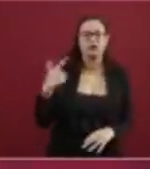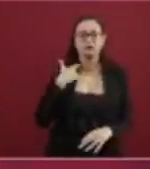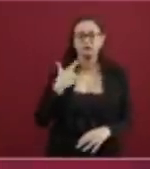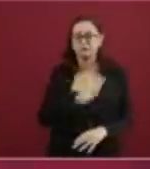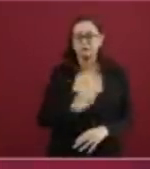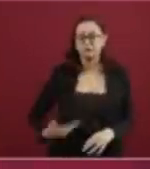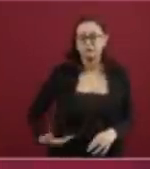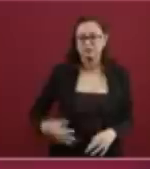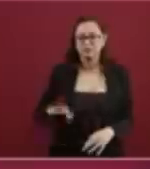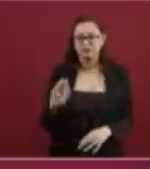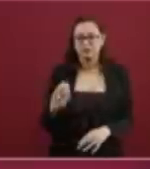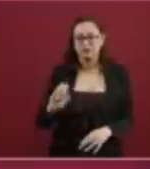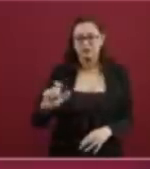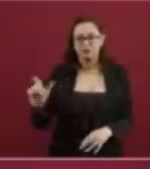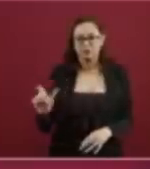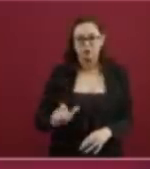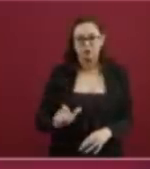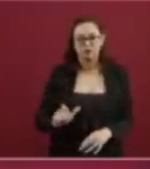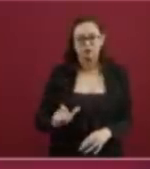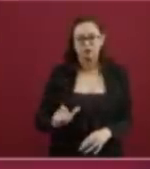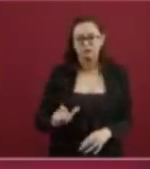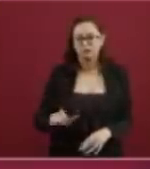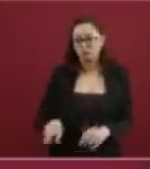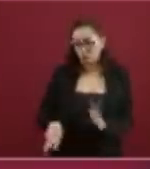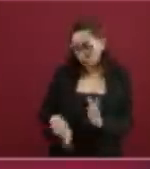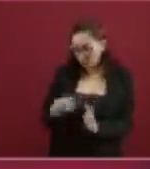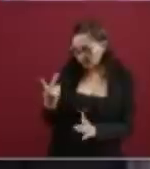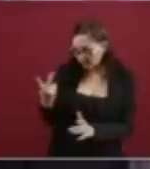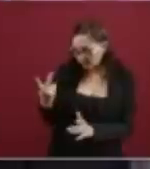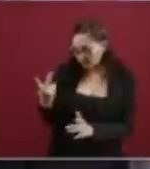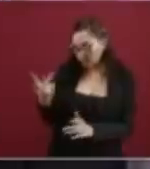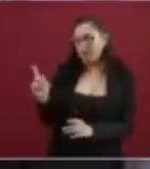da ya la oportunidad de decir,